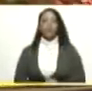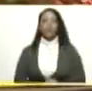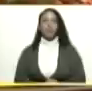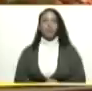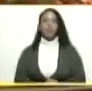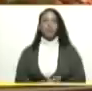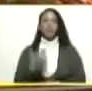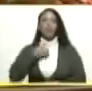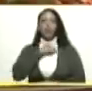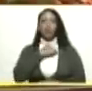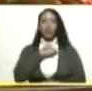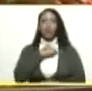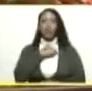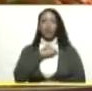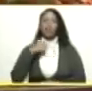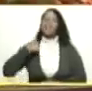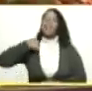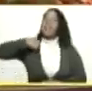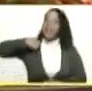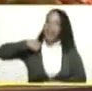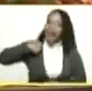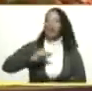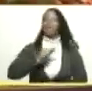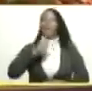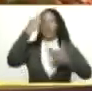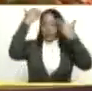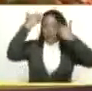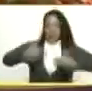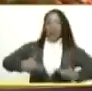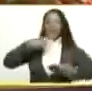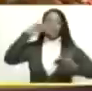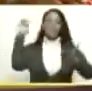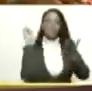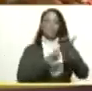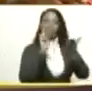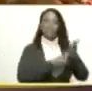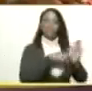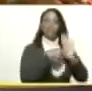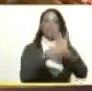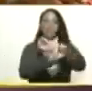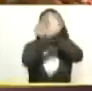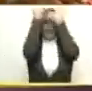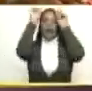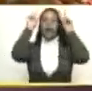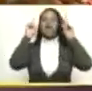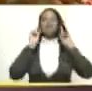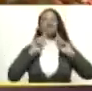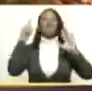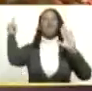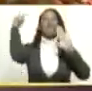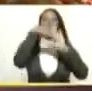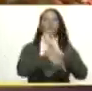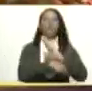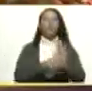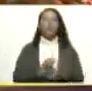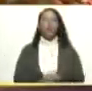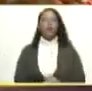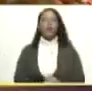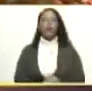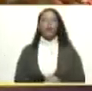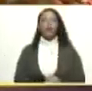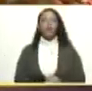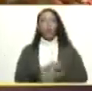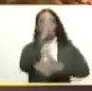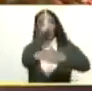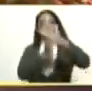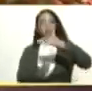Hemos sido y tenemos que ser una realidad de profunda honestidad